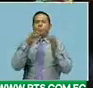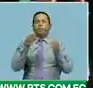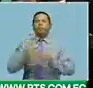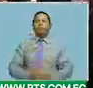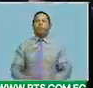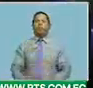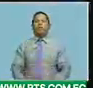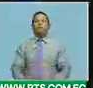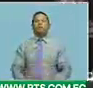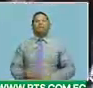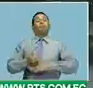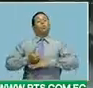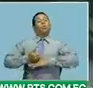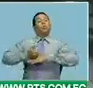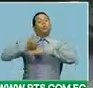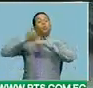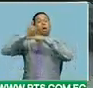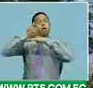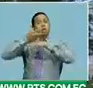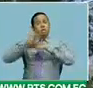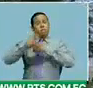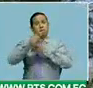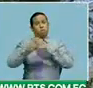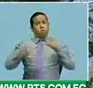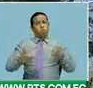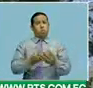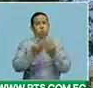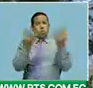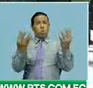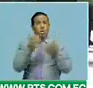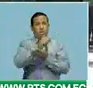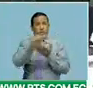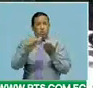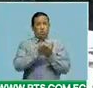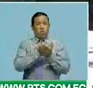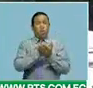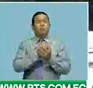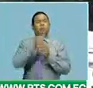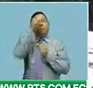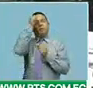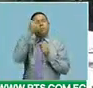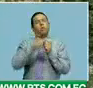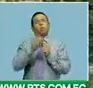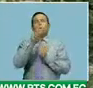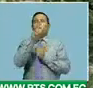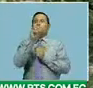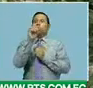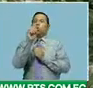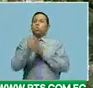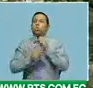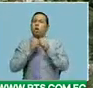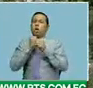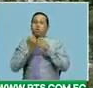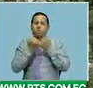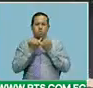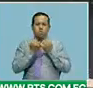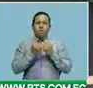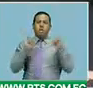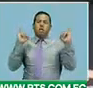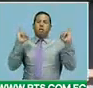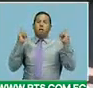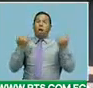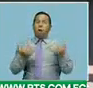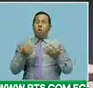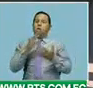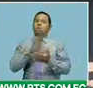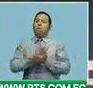Tanto las autoridades como los habitantes de la capital azuaya recordaron los 200 años de la gesta libertaria del 3 de noviembre de una manera sencilla debido a la